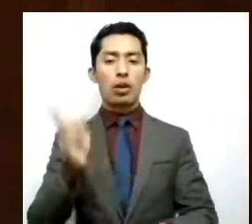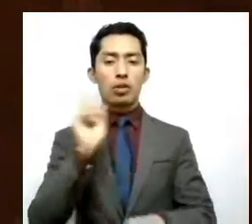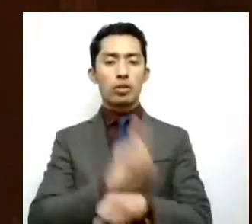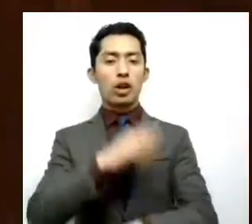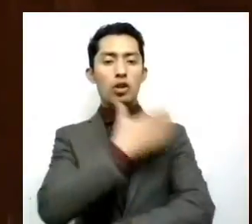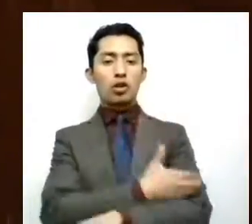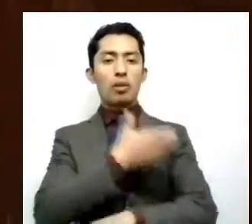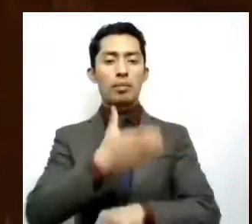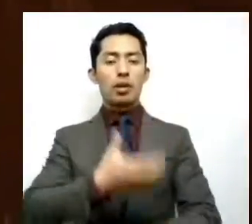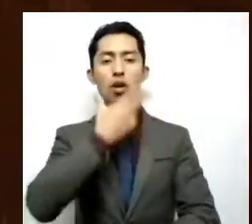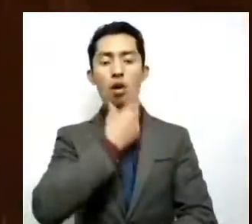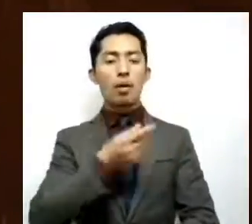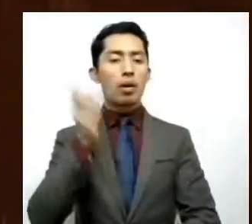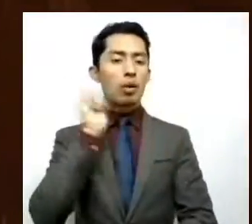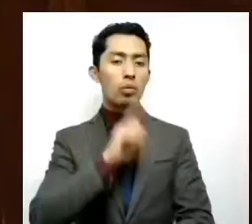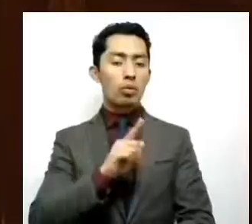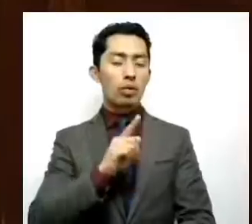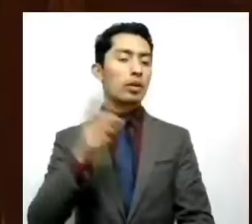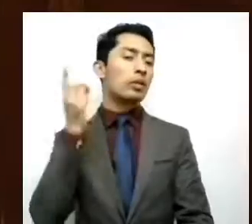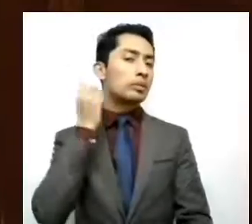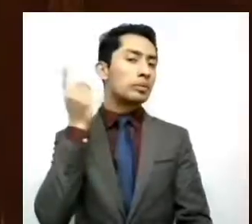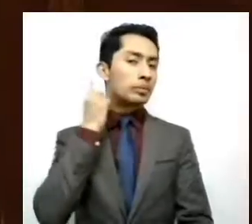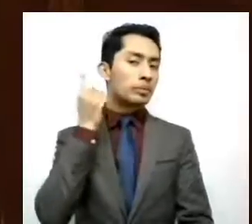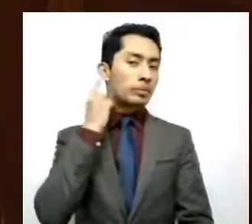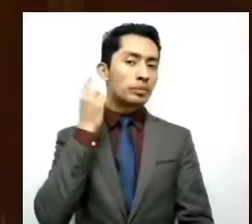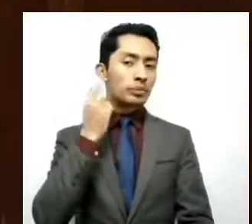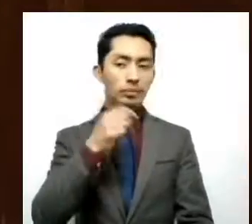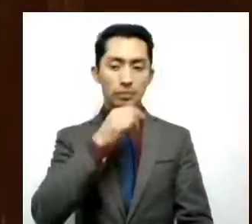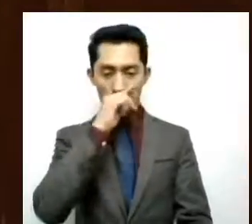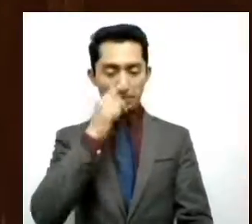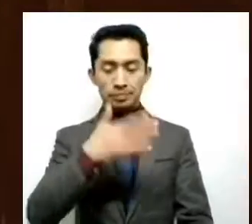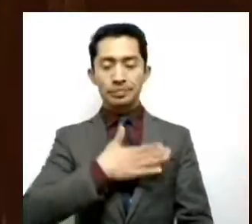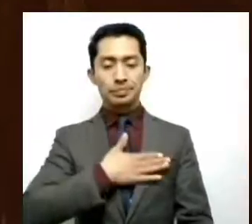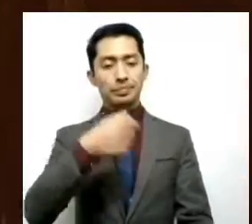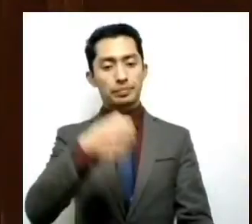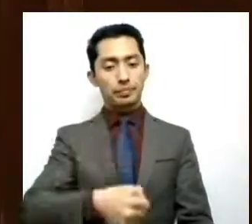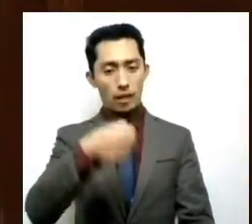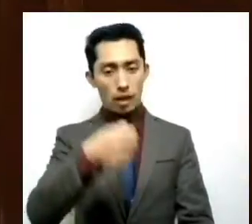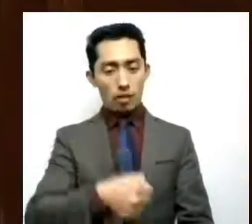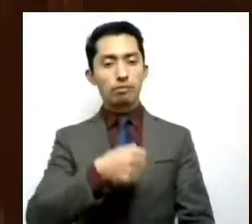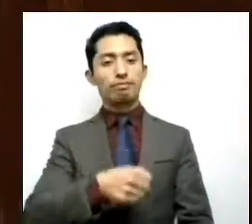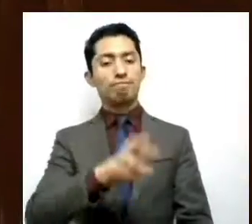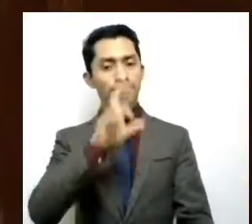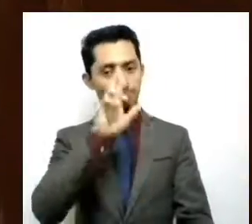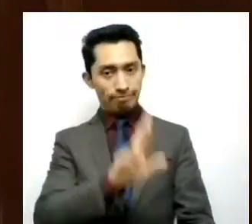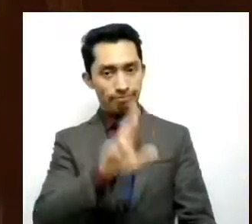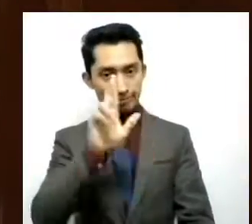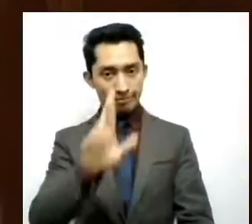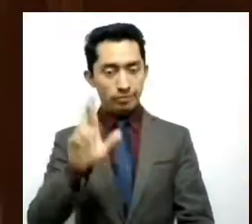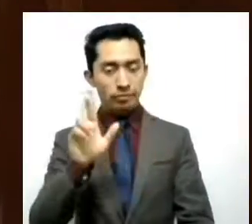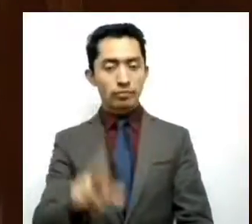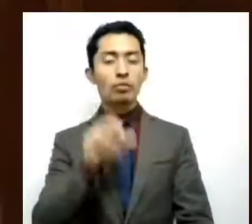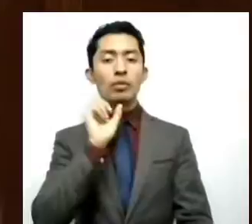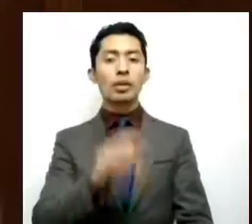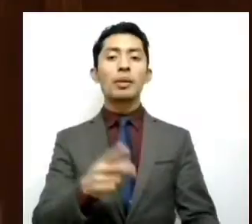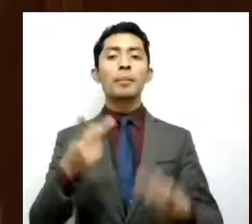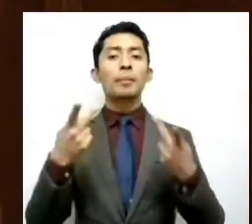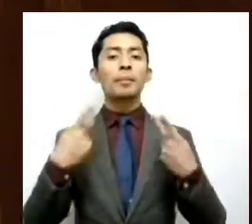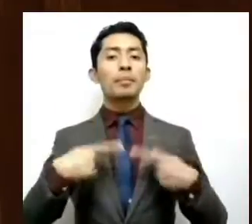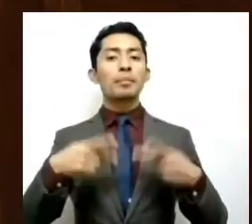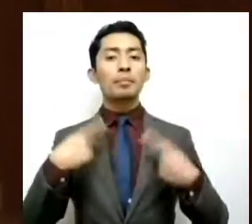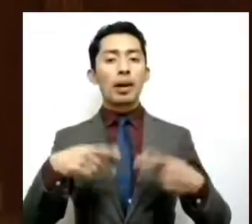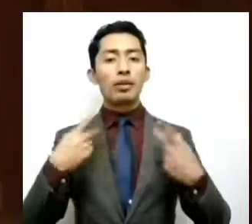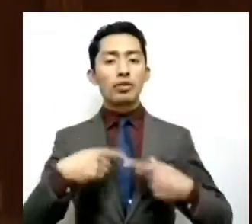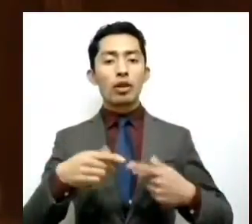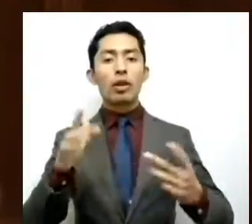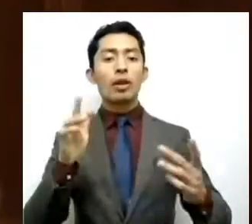compañeros diputados. Los saludo cordialmente, así como las personas que nos siguen a través